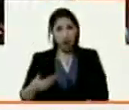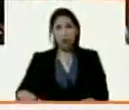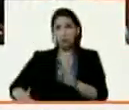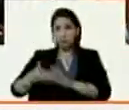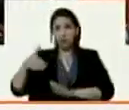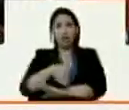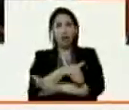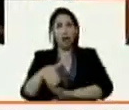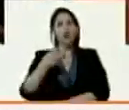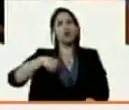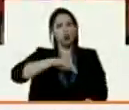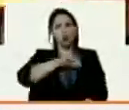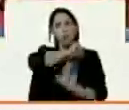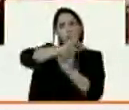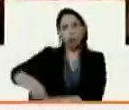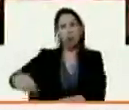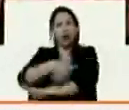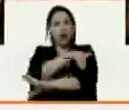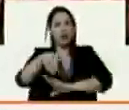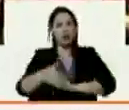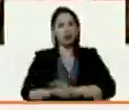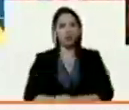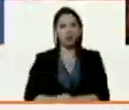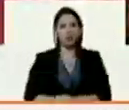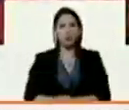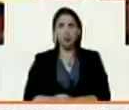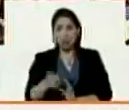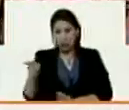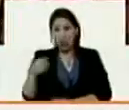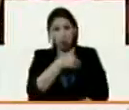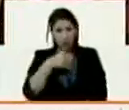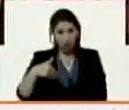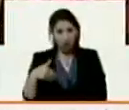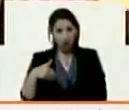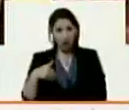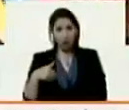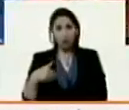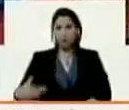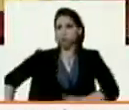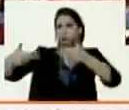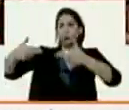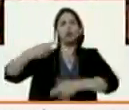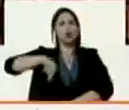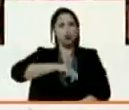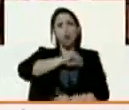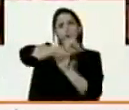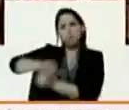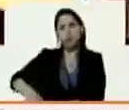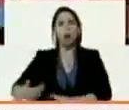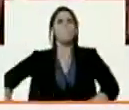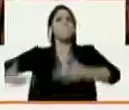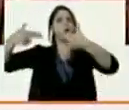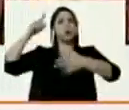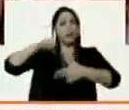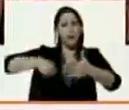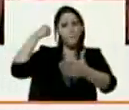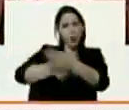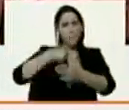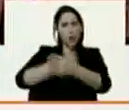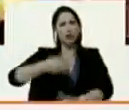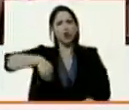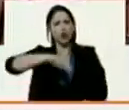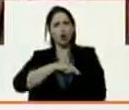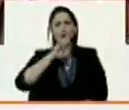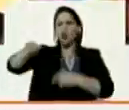calle, les vamos a ganar en la calle. Si ellos quieren ir al combate, les vamos a ganar en el combate. Pero aquí